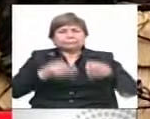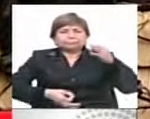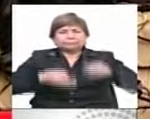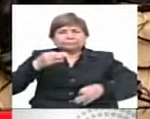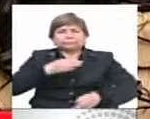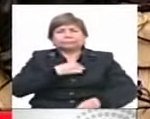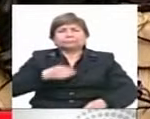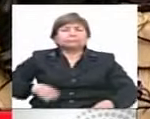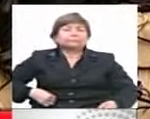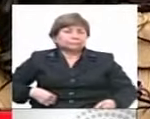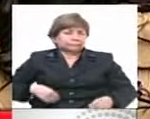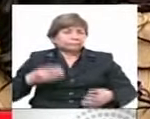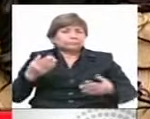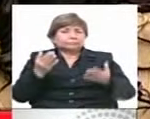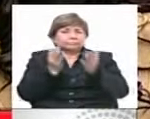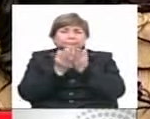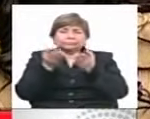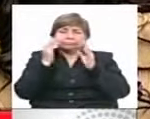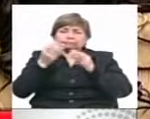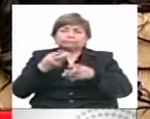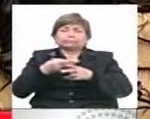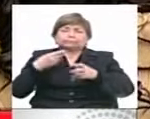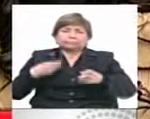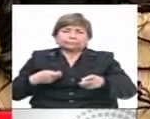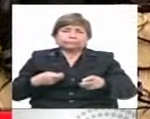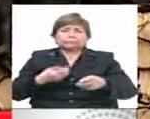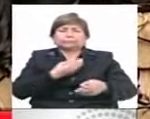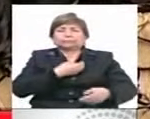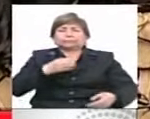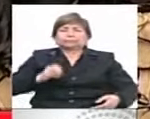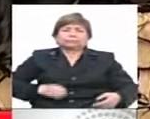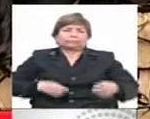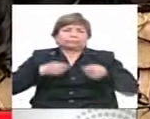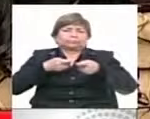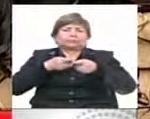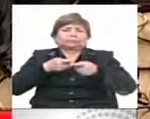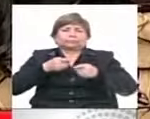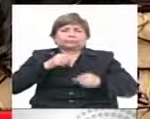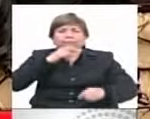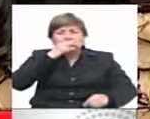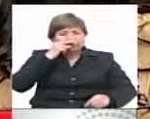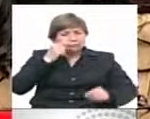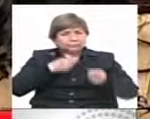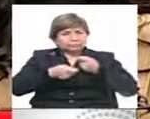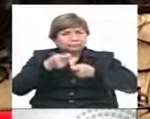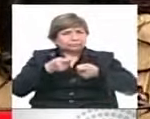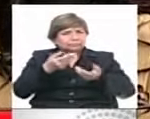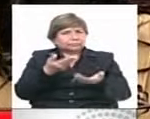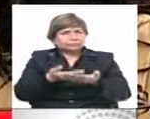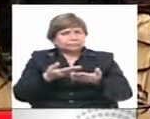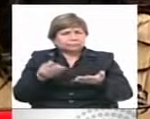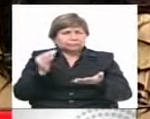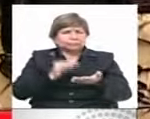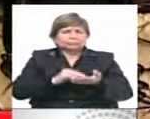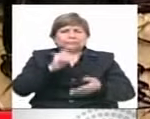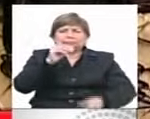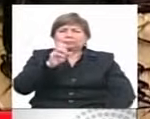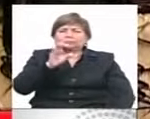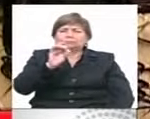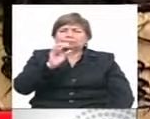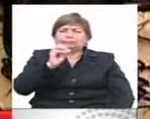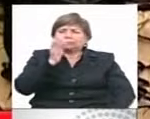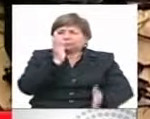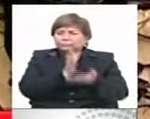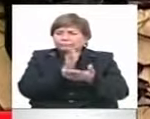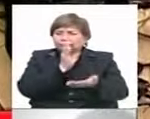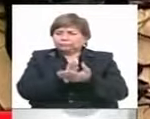Educación. El primero por contravenir las políticas de Estado en lucha contra el narcotráfico y más de 158